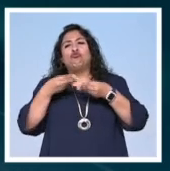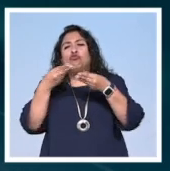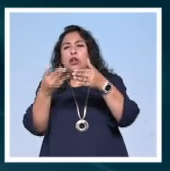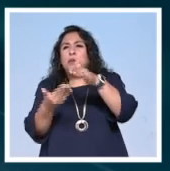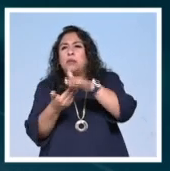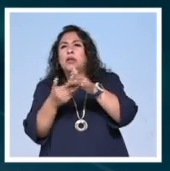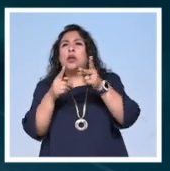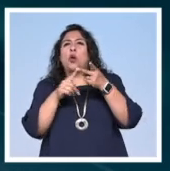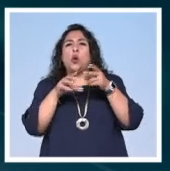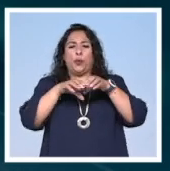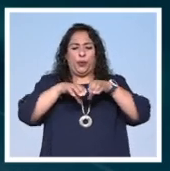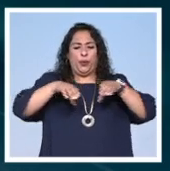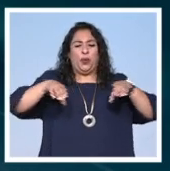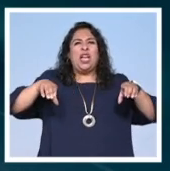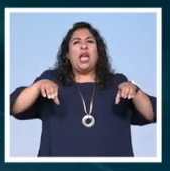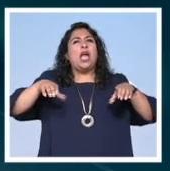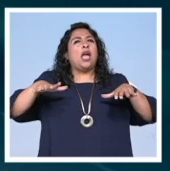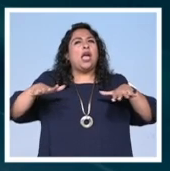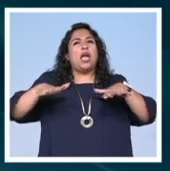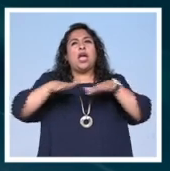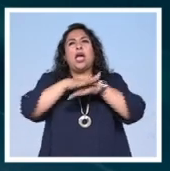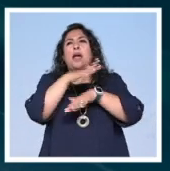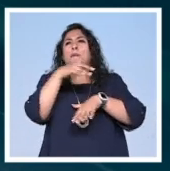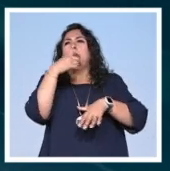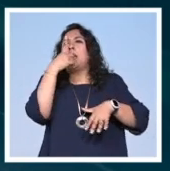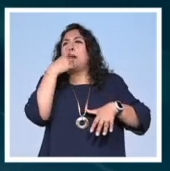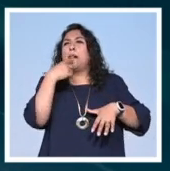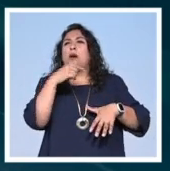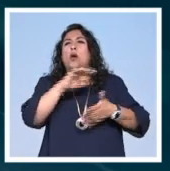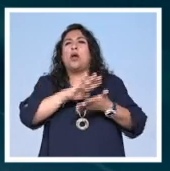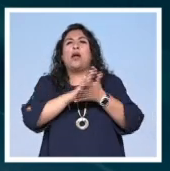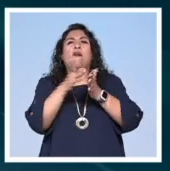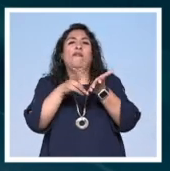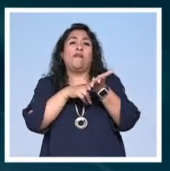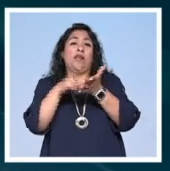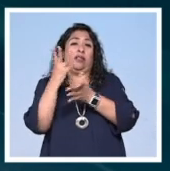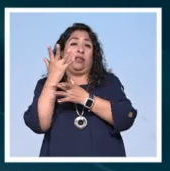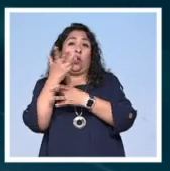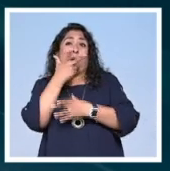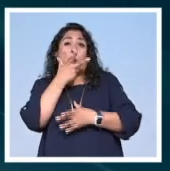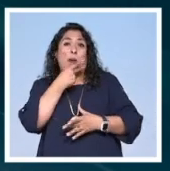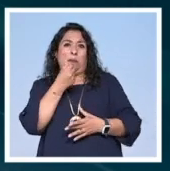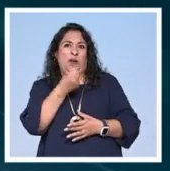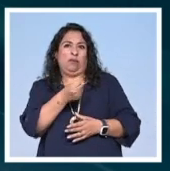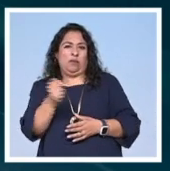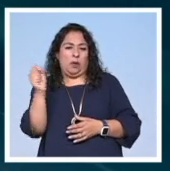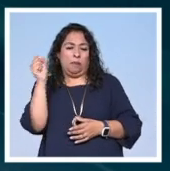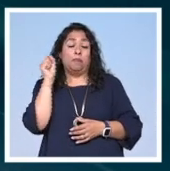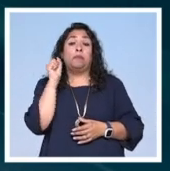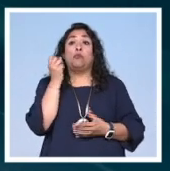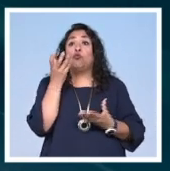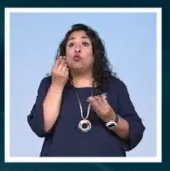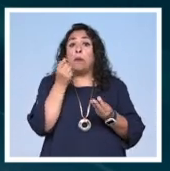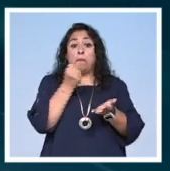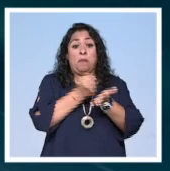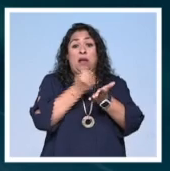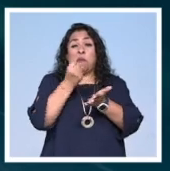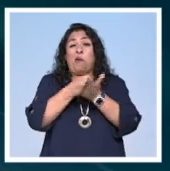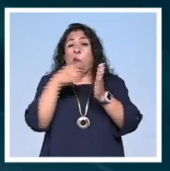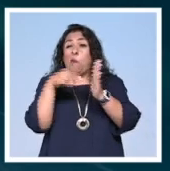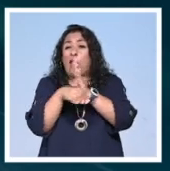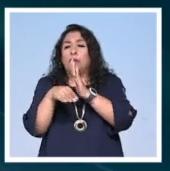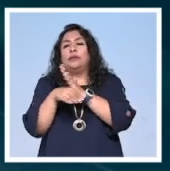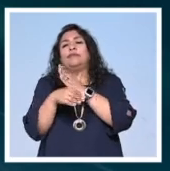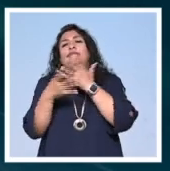la mcbaguette que cambió sus carteles rojos a verdes indicó el experto si tantas marcas fracasan es